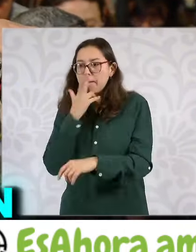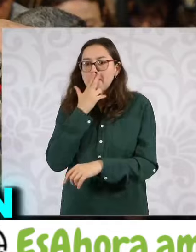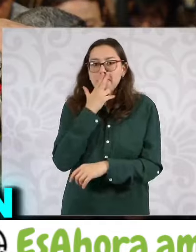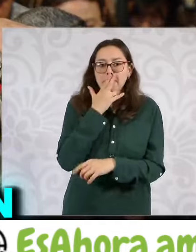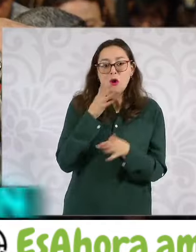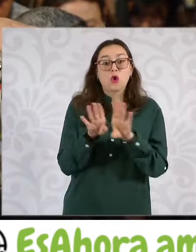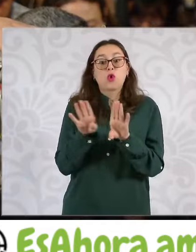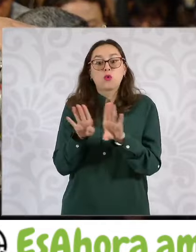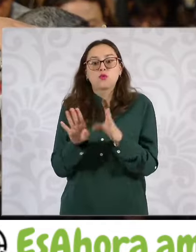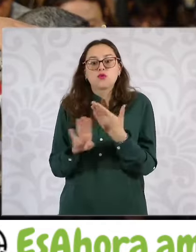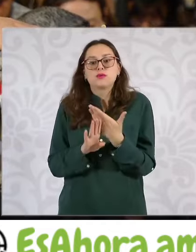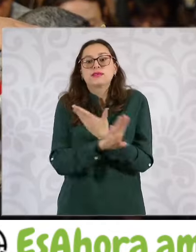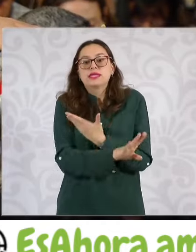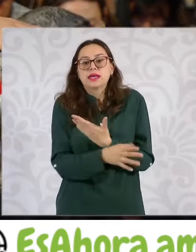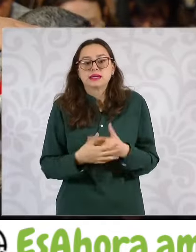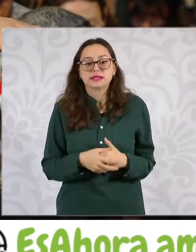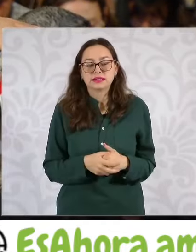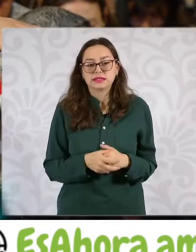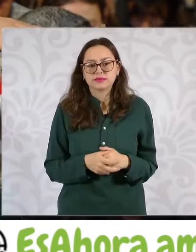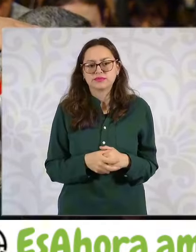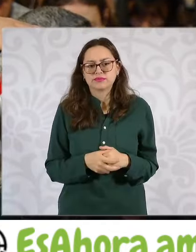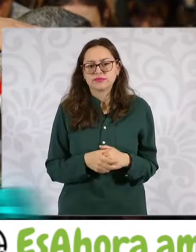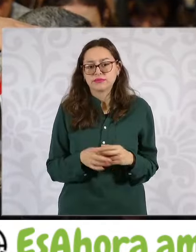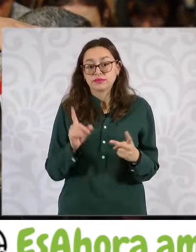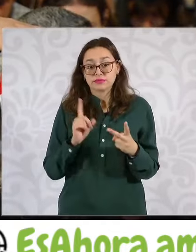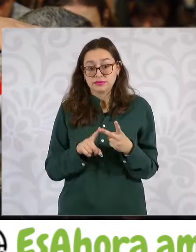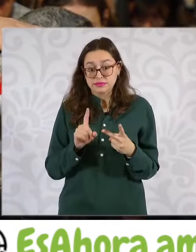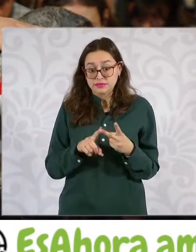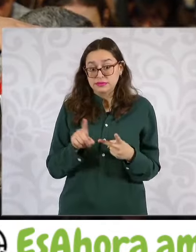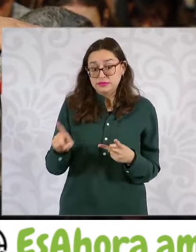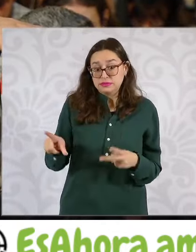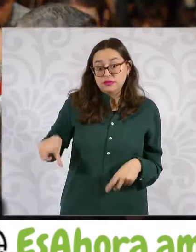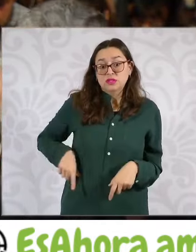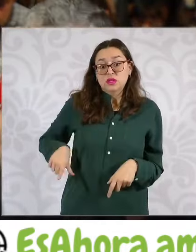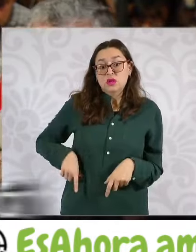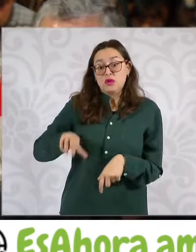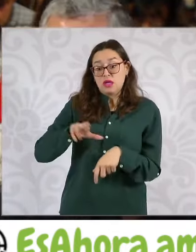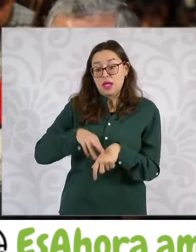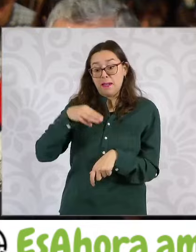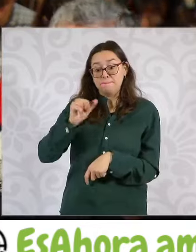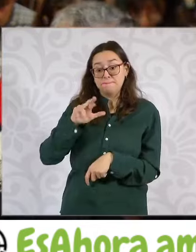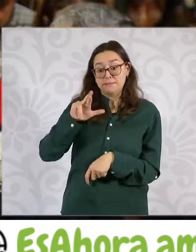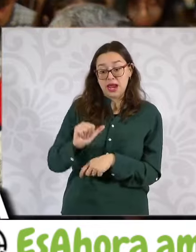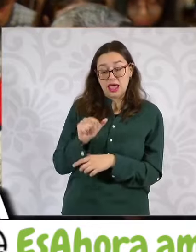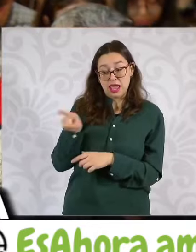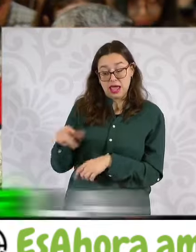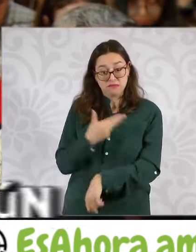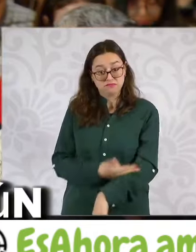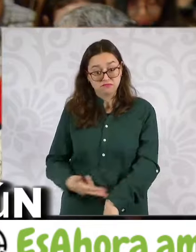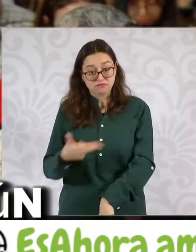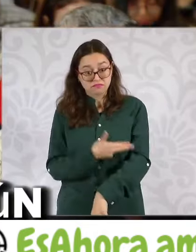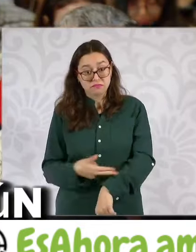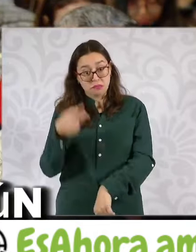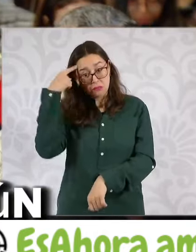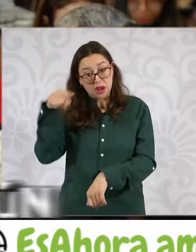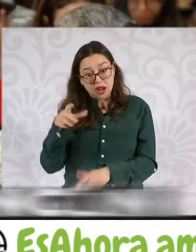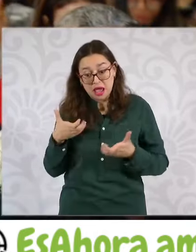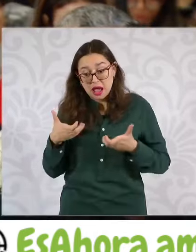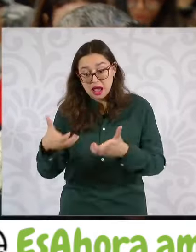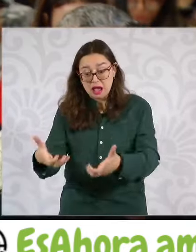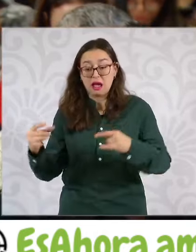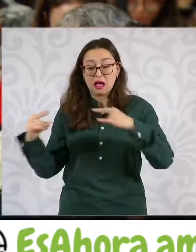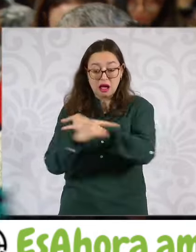de sobreexplotación? Y sabemos que la gobernadora Mara Lezama también ya inició gestiones con su gobierno para construir la carretera de